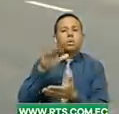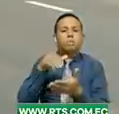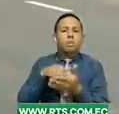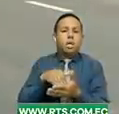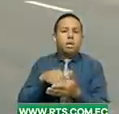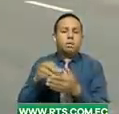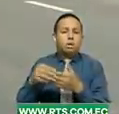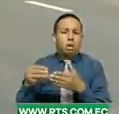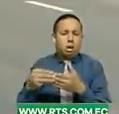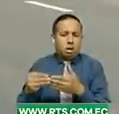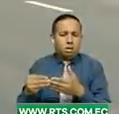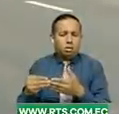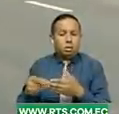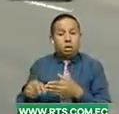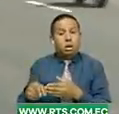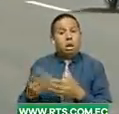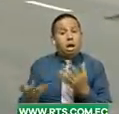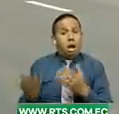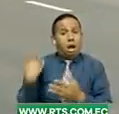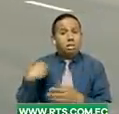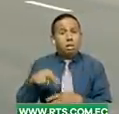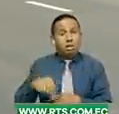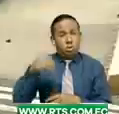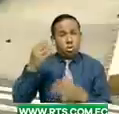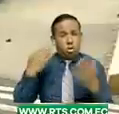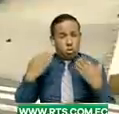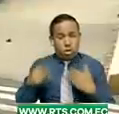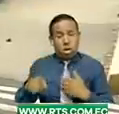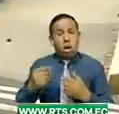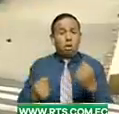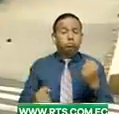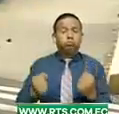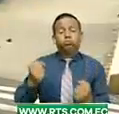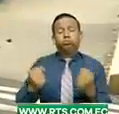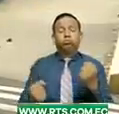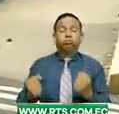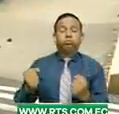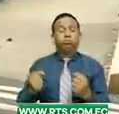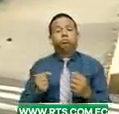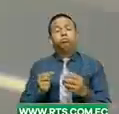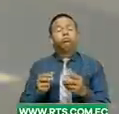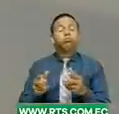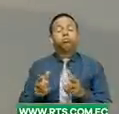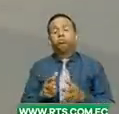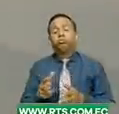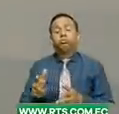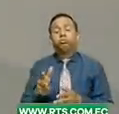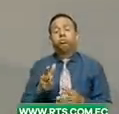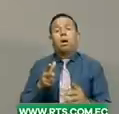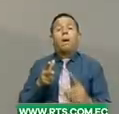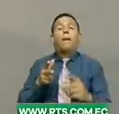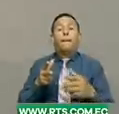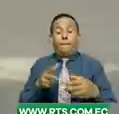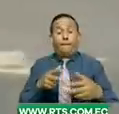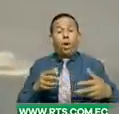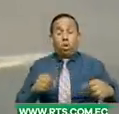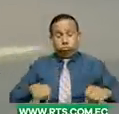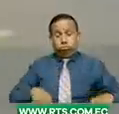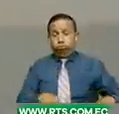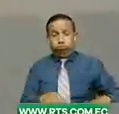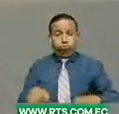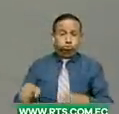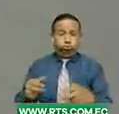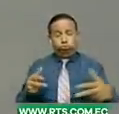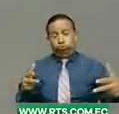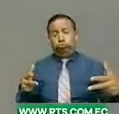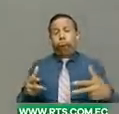en un accidente de tránsito en el norte de Guayaquil, cuando el docente lo topó con su automóvil, cuando la víctima viajaba en su motocicleta. Eso